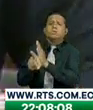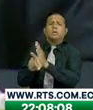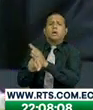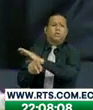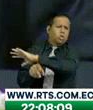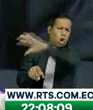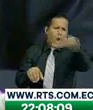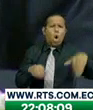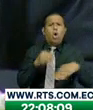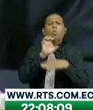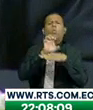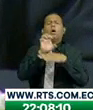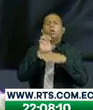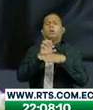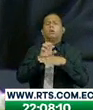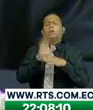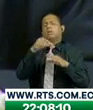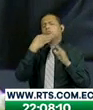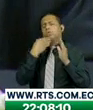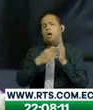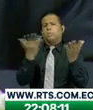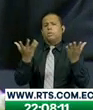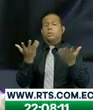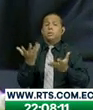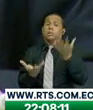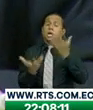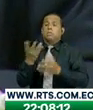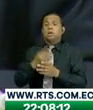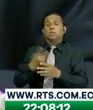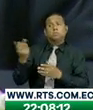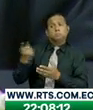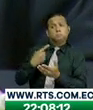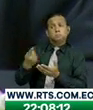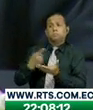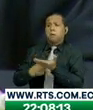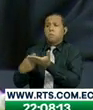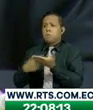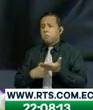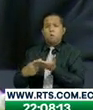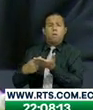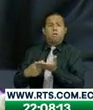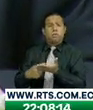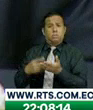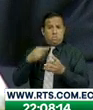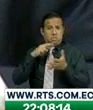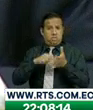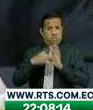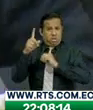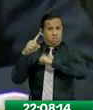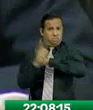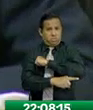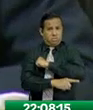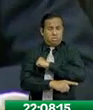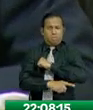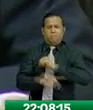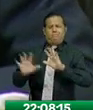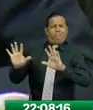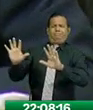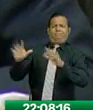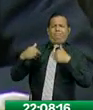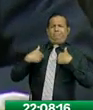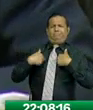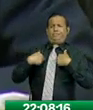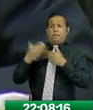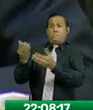posible. Pero usted sabe bien que cuando se negocian estos papeles hay un castigo. ¿Eso al final es una alternativa cuando lo que ustedes quieren es la liquidez? No vamos a